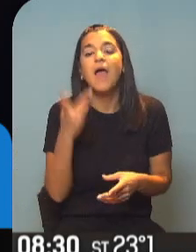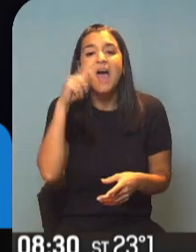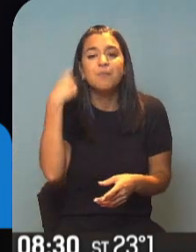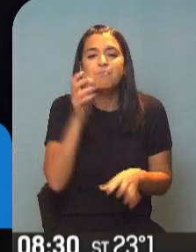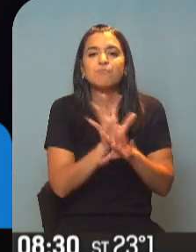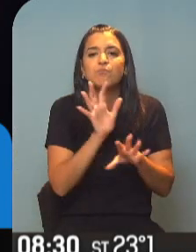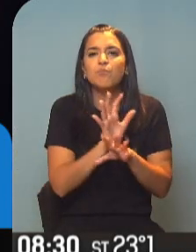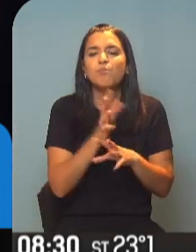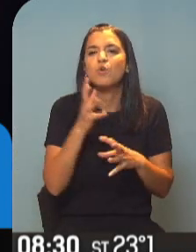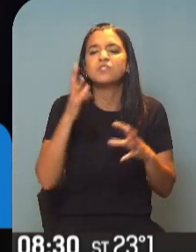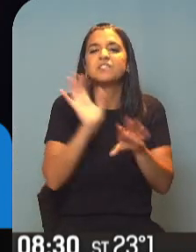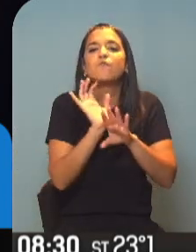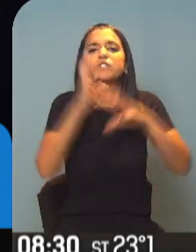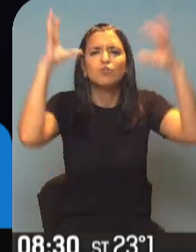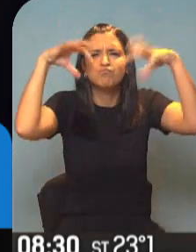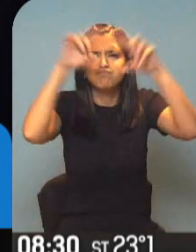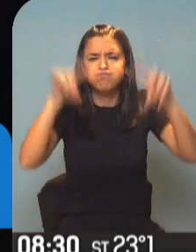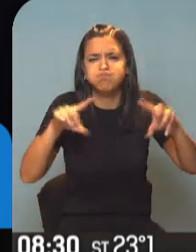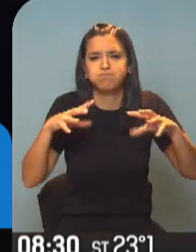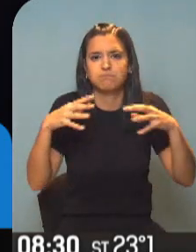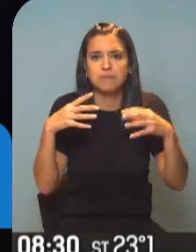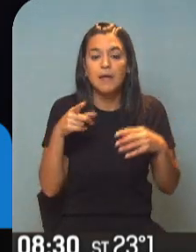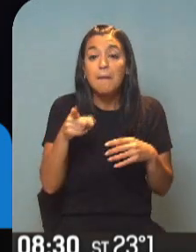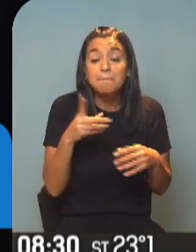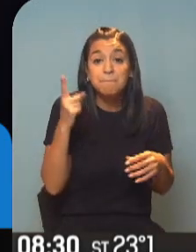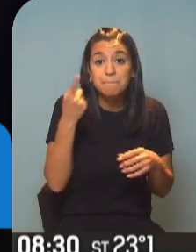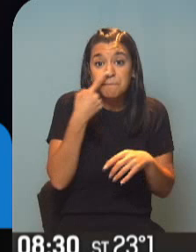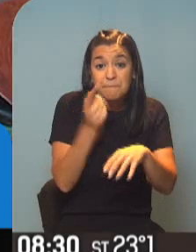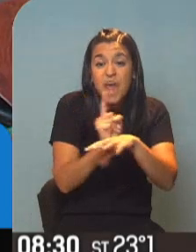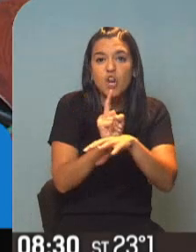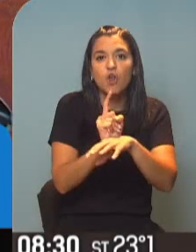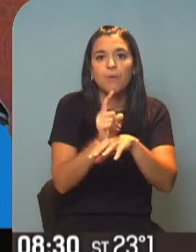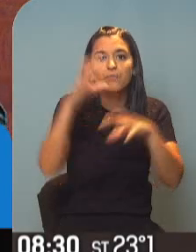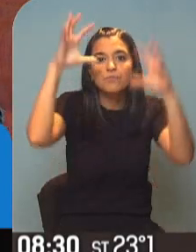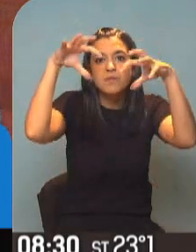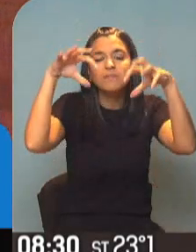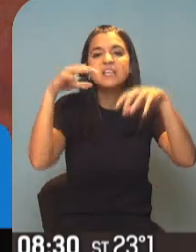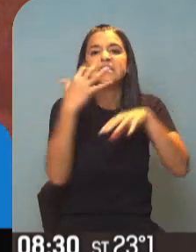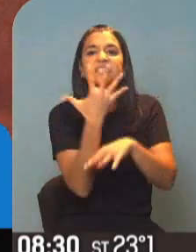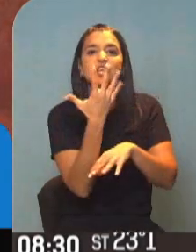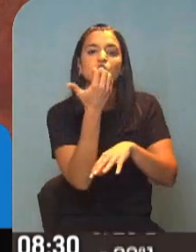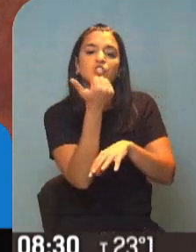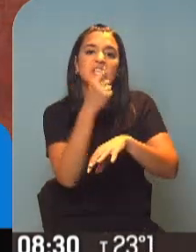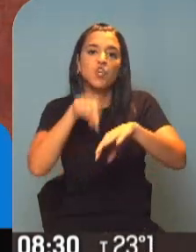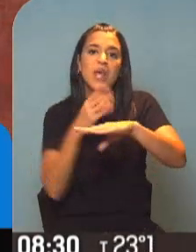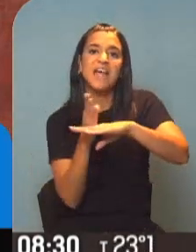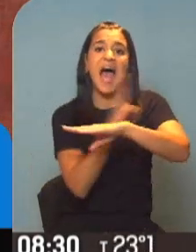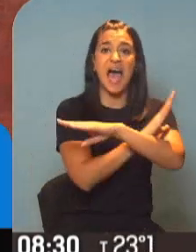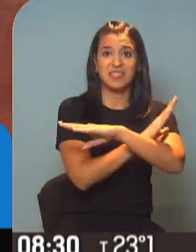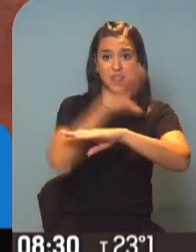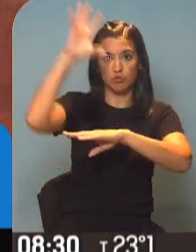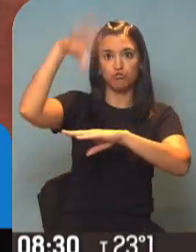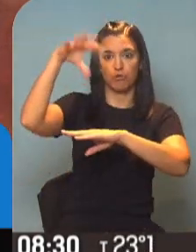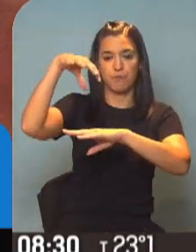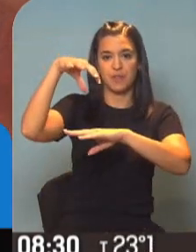tormenta repentina si el perro percibe las tormentas unas 5 o 6 horas antes de que ocurran